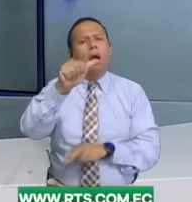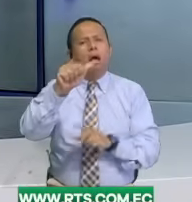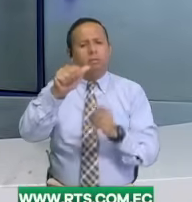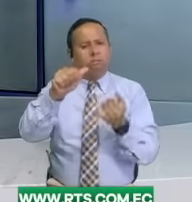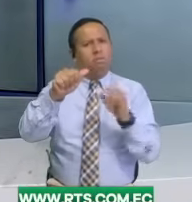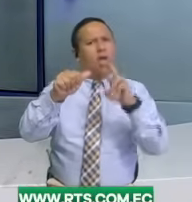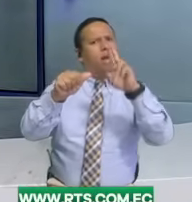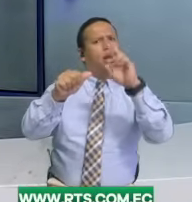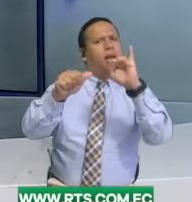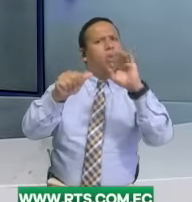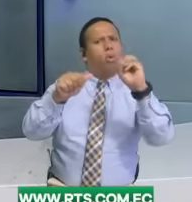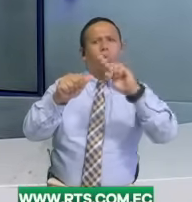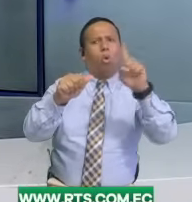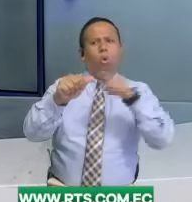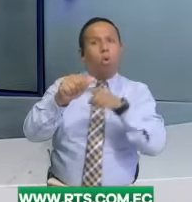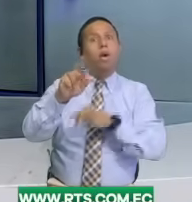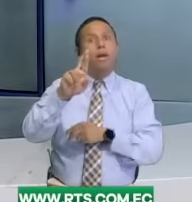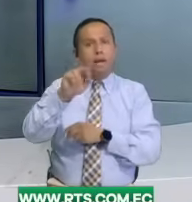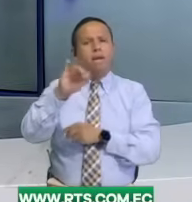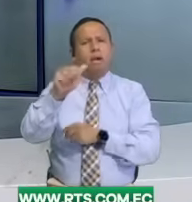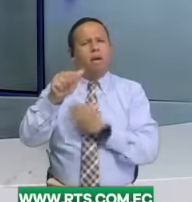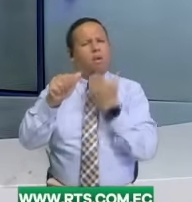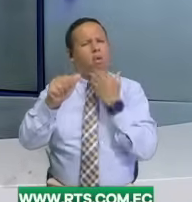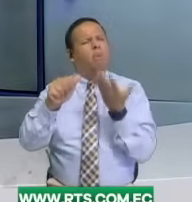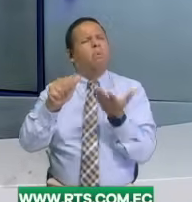río? Conozcamos a continuación.